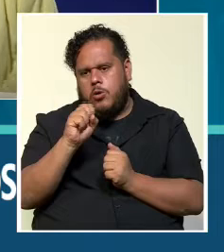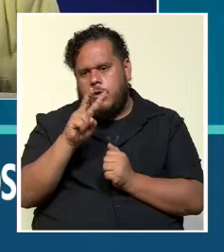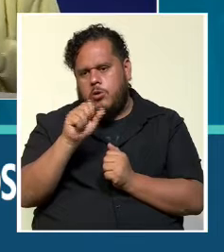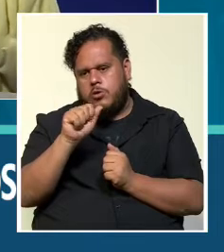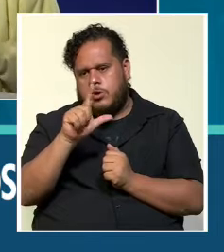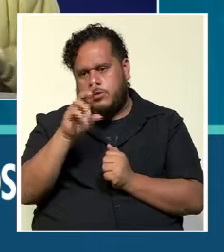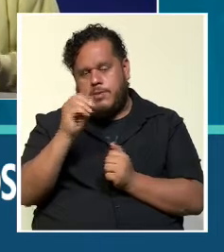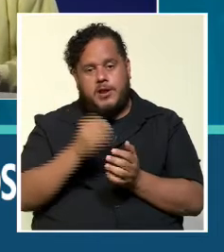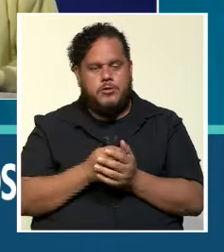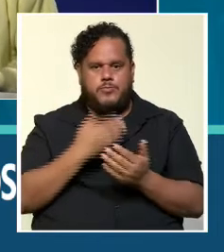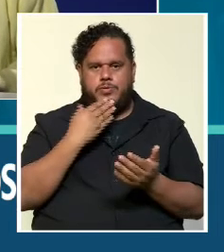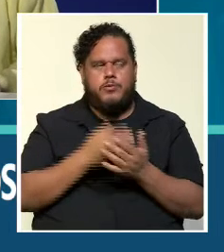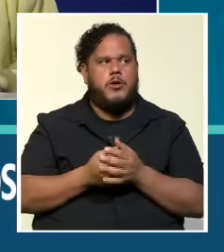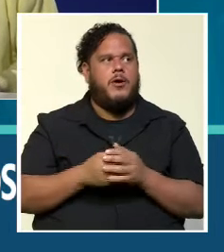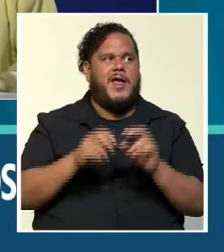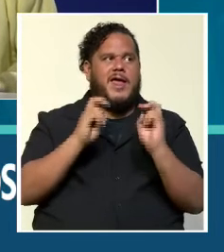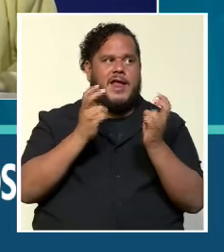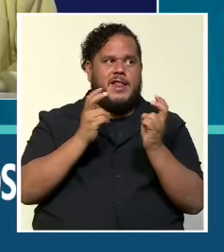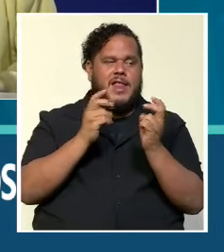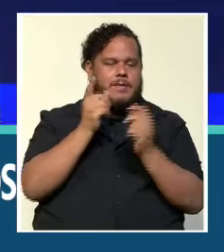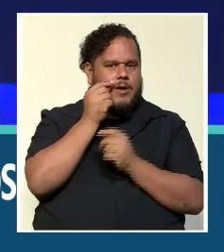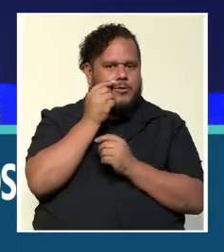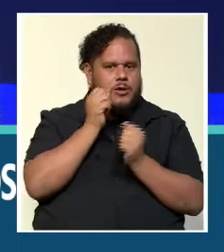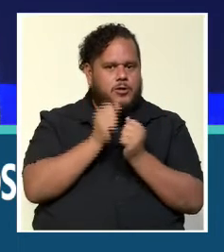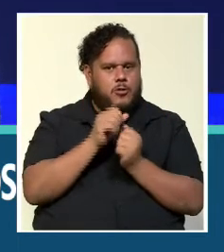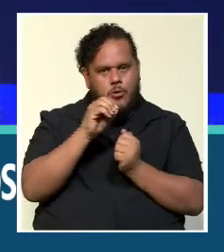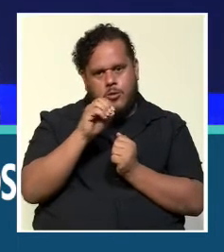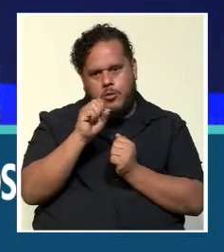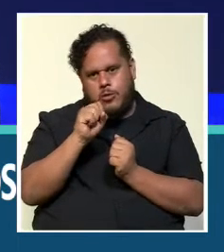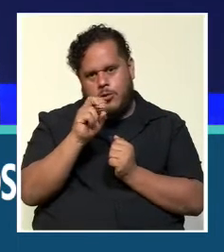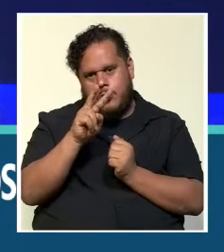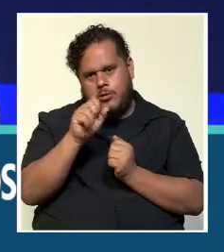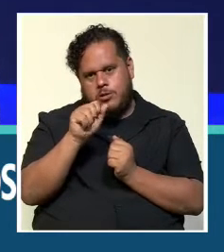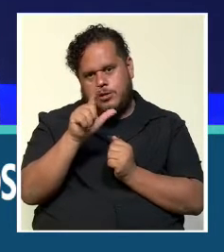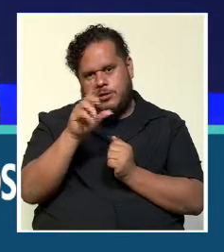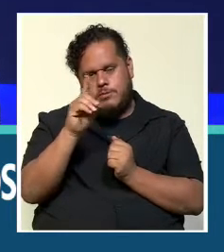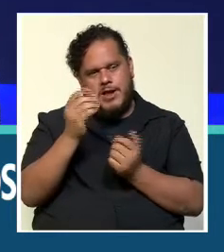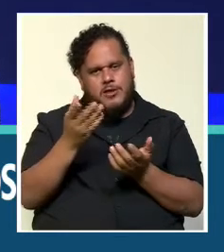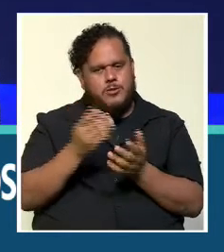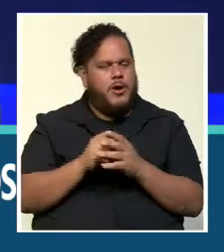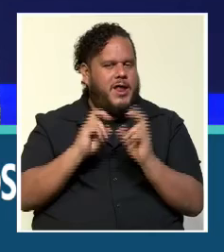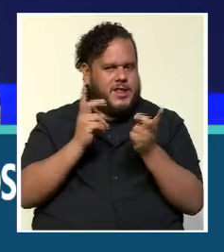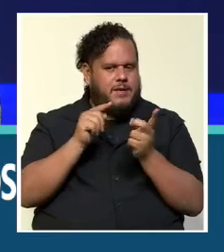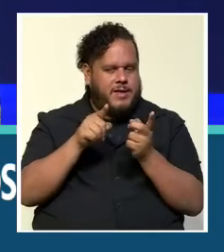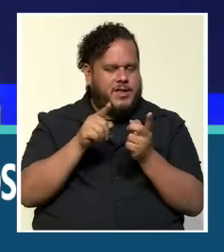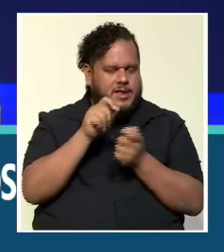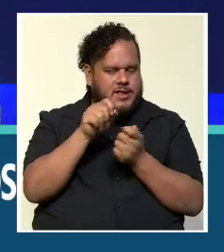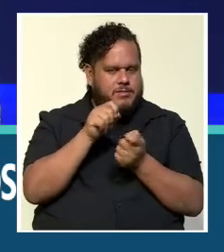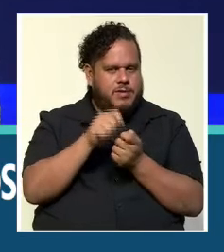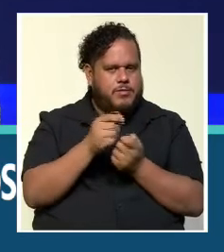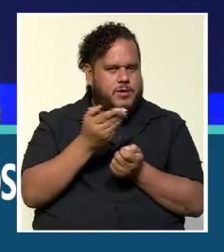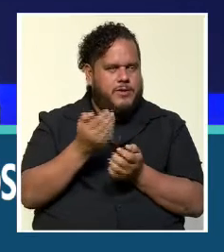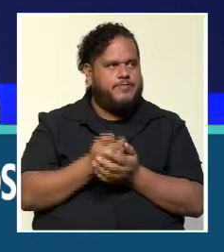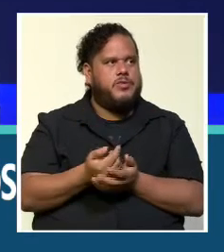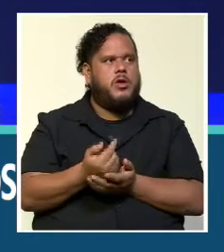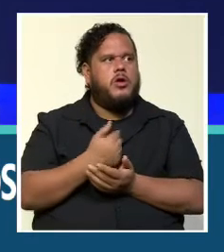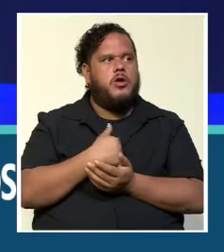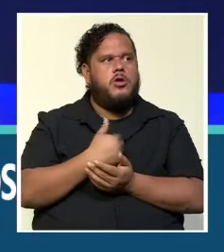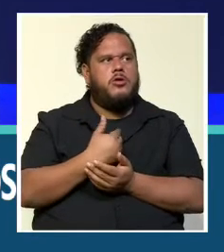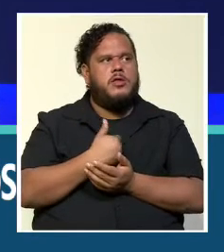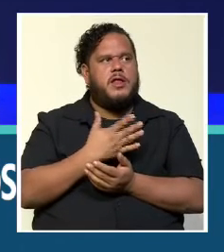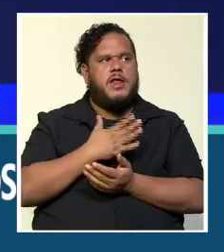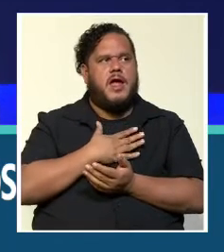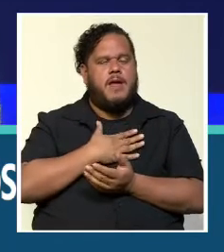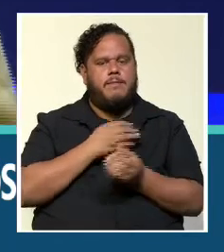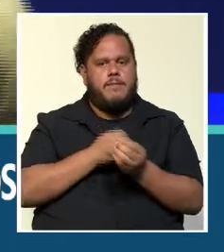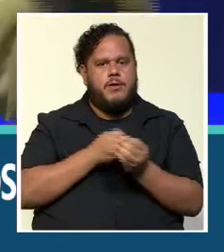libro? De hecho, el tema curioso con Osvaldo, con ese libro en específico, fue que yo tenía mi oficina,